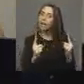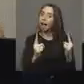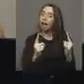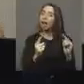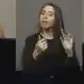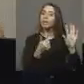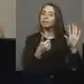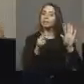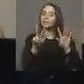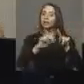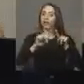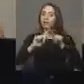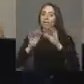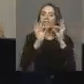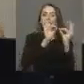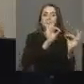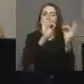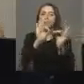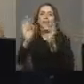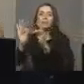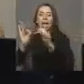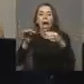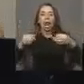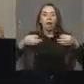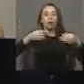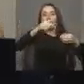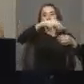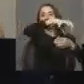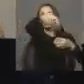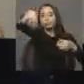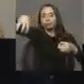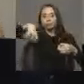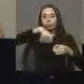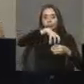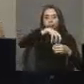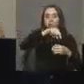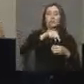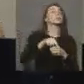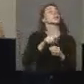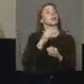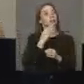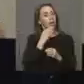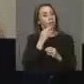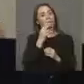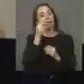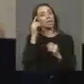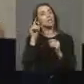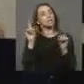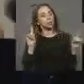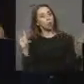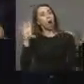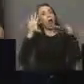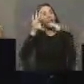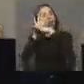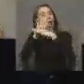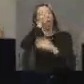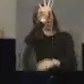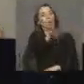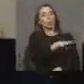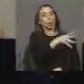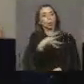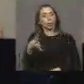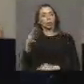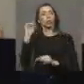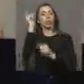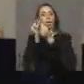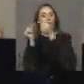68 particularidades en las que se emplaza, sin descuidar, eso sí, el currículum nacional ni las políticas a nivel